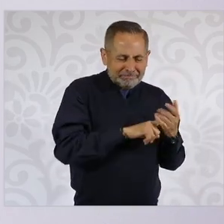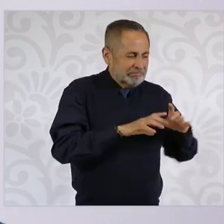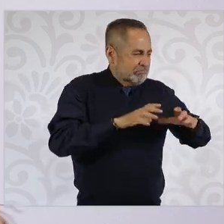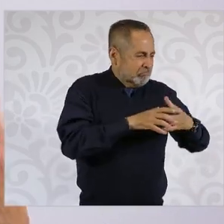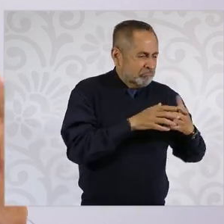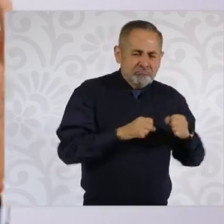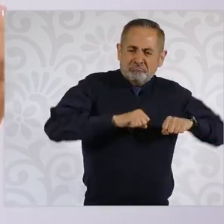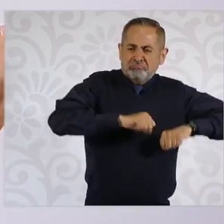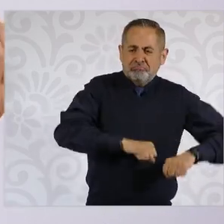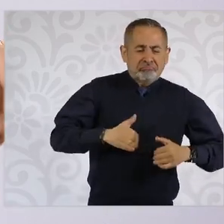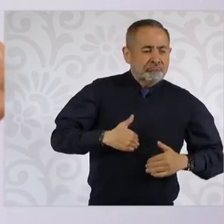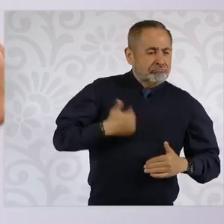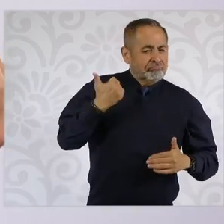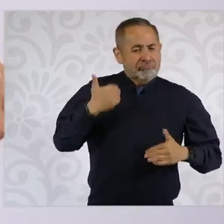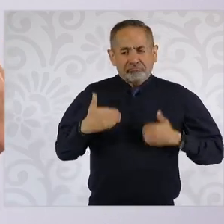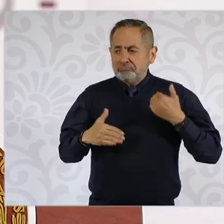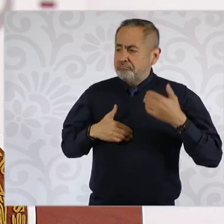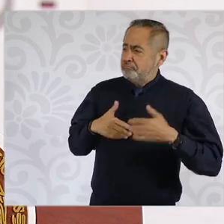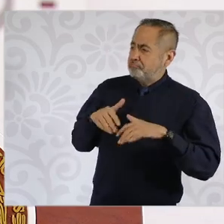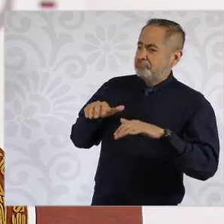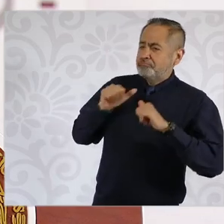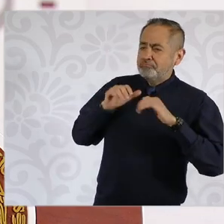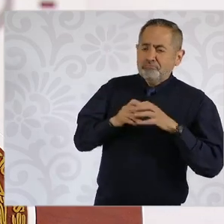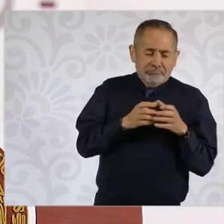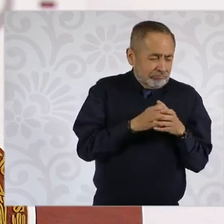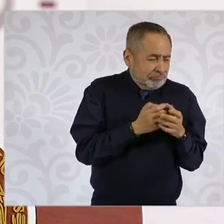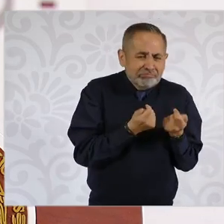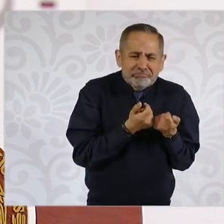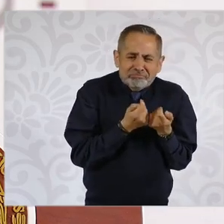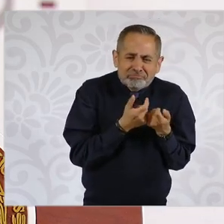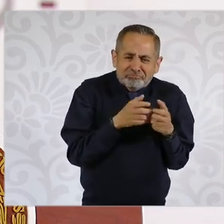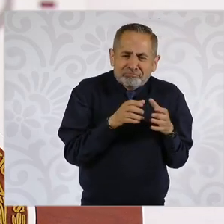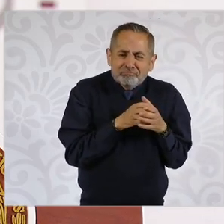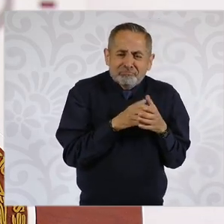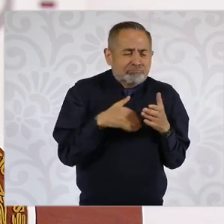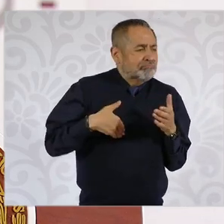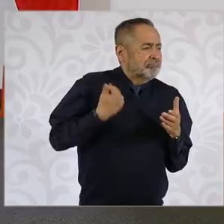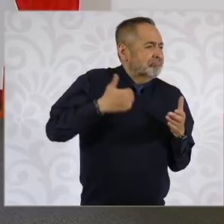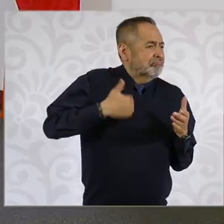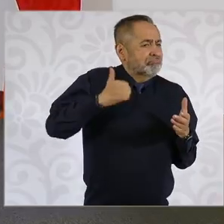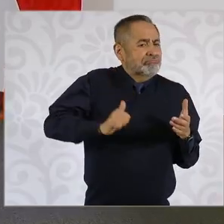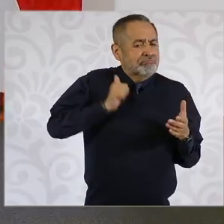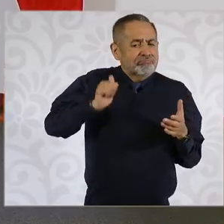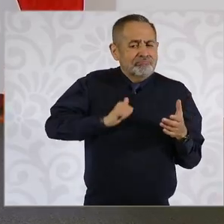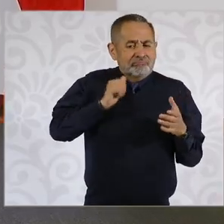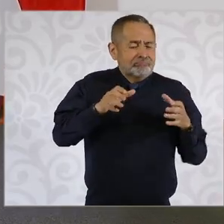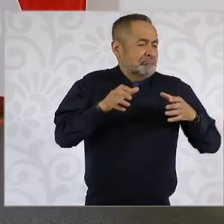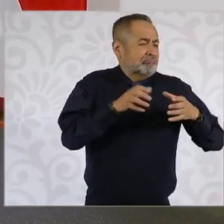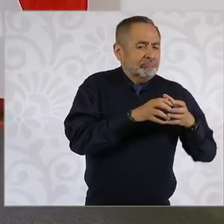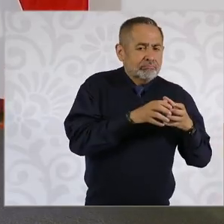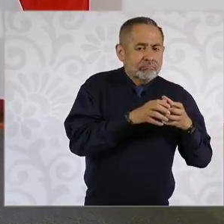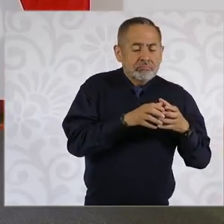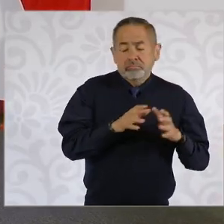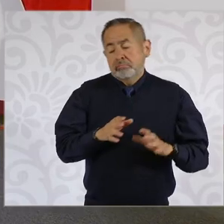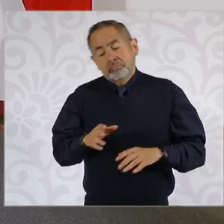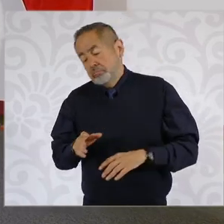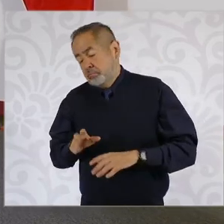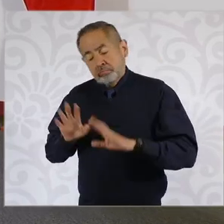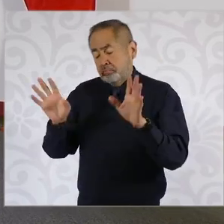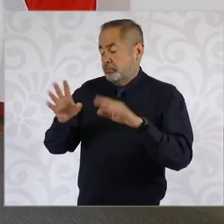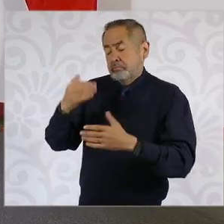en donde se beneficiaba solamente a unos cuantos, acostumbran a usar la palabra Estado de